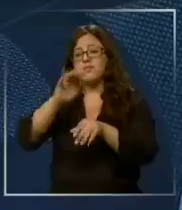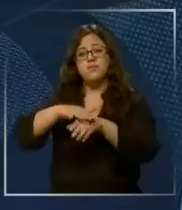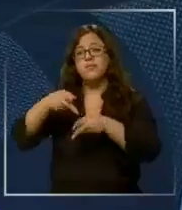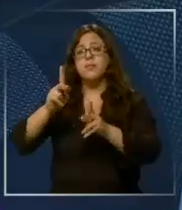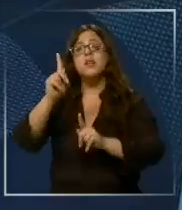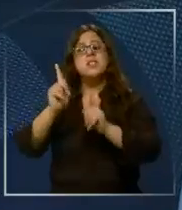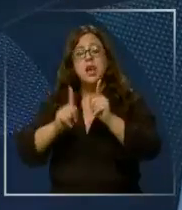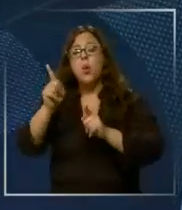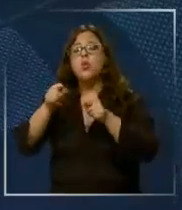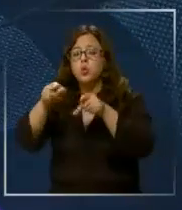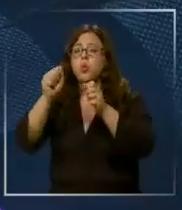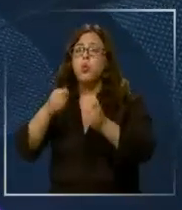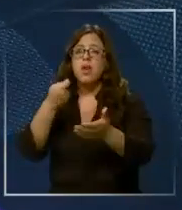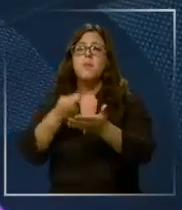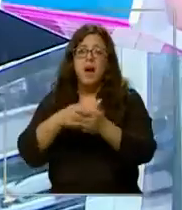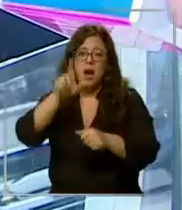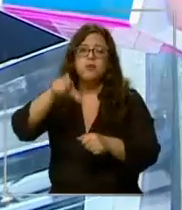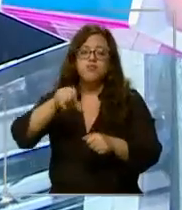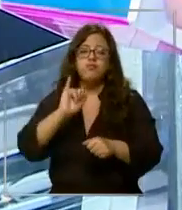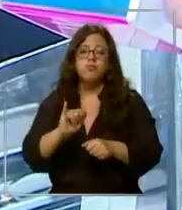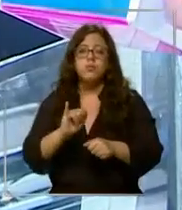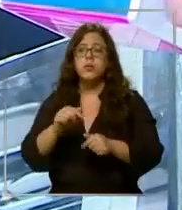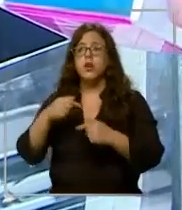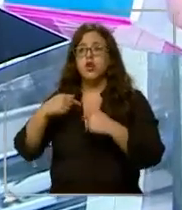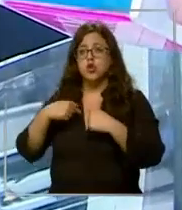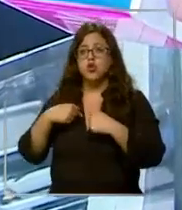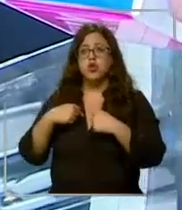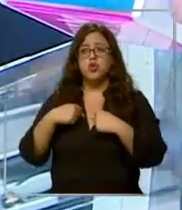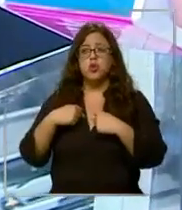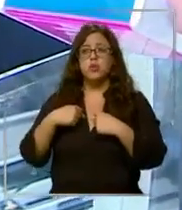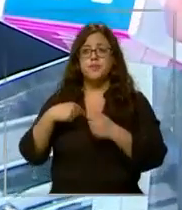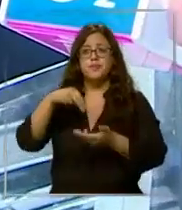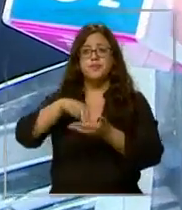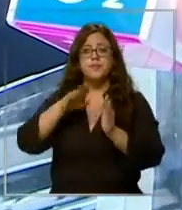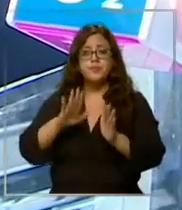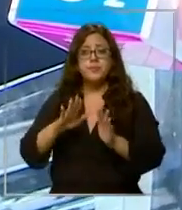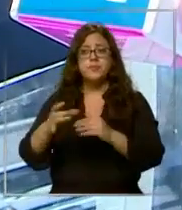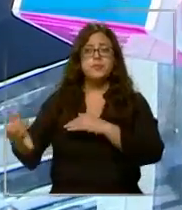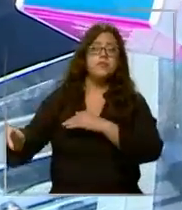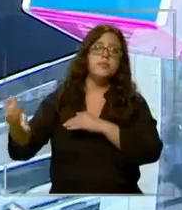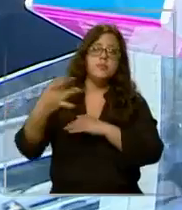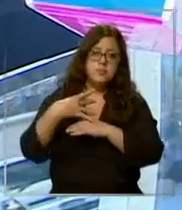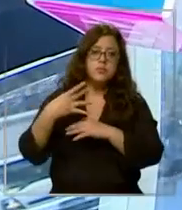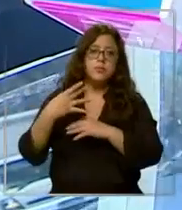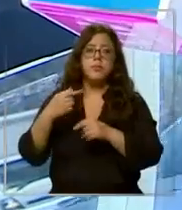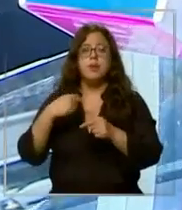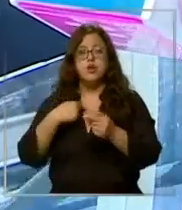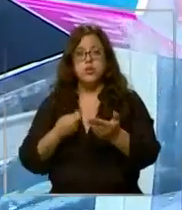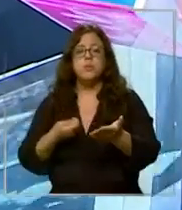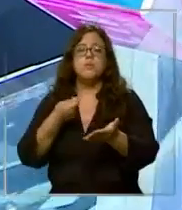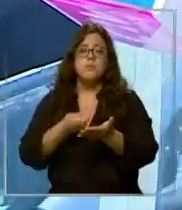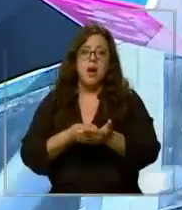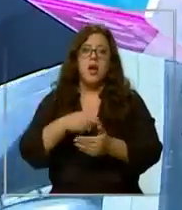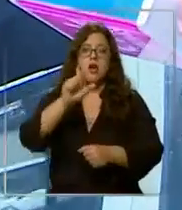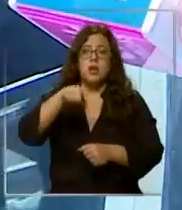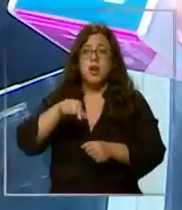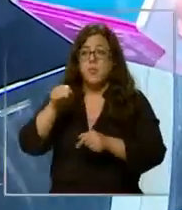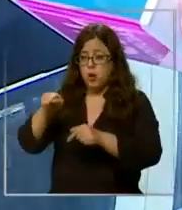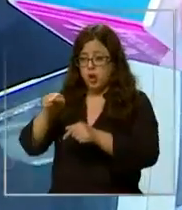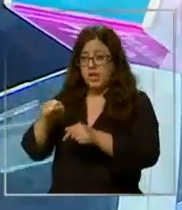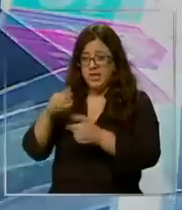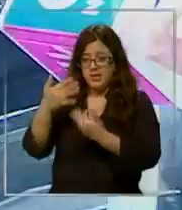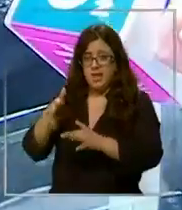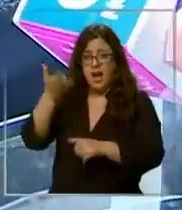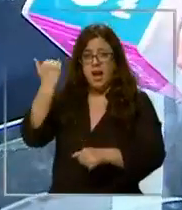que uno puede pagar con tarjeta. He tenido que esperar a que me transfieran para poder pagar tarjeta. ¿Pasado? Sí,